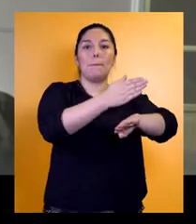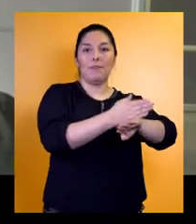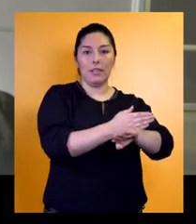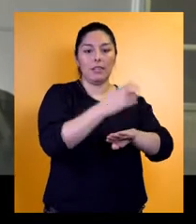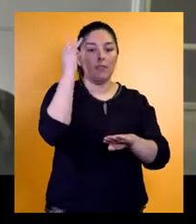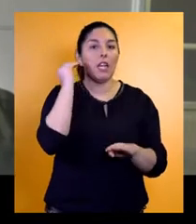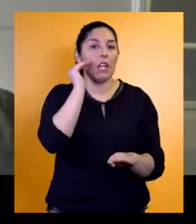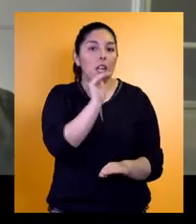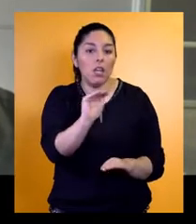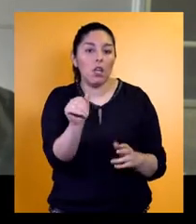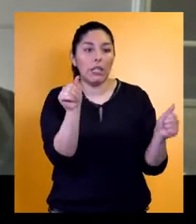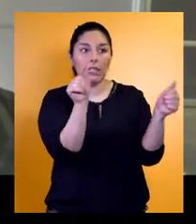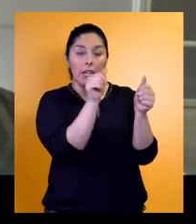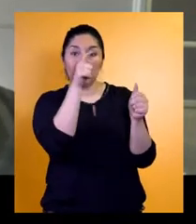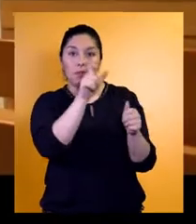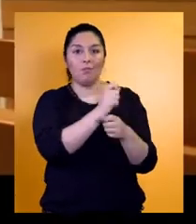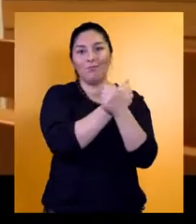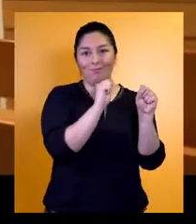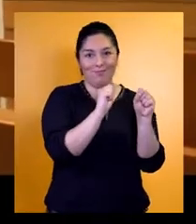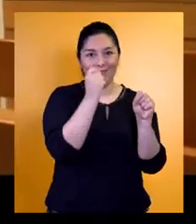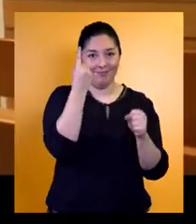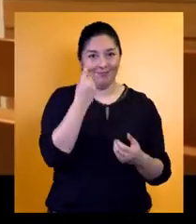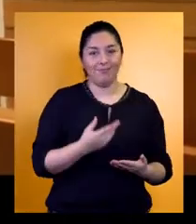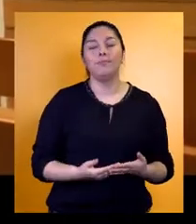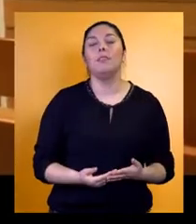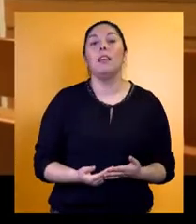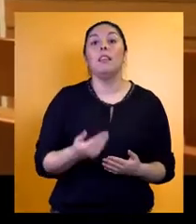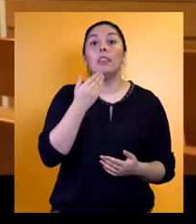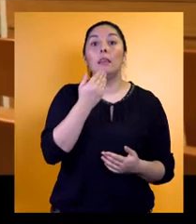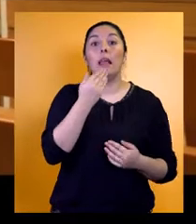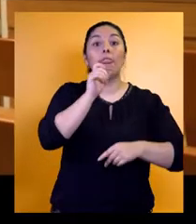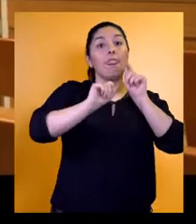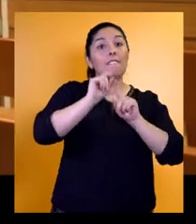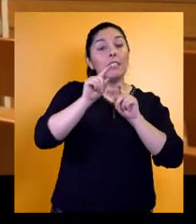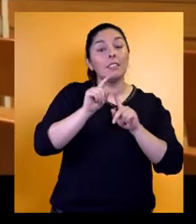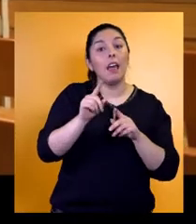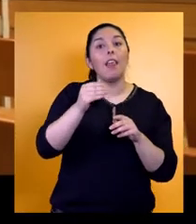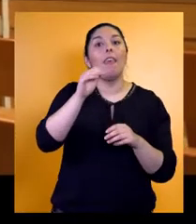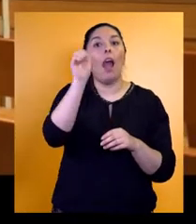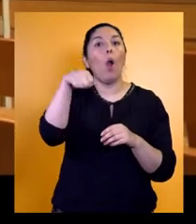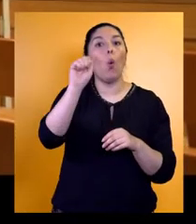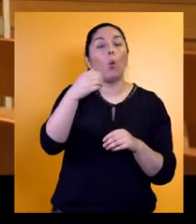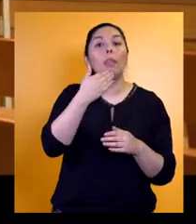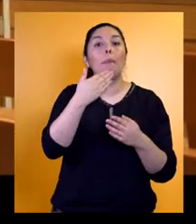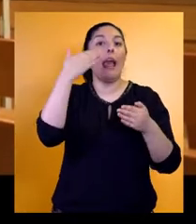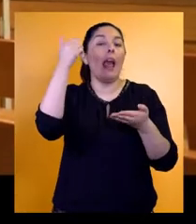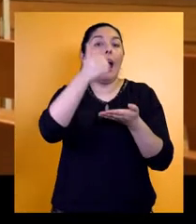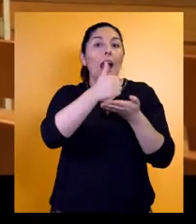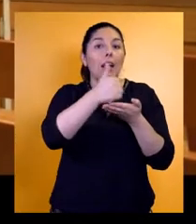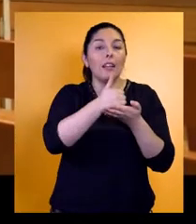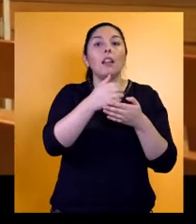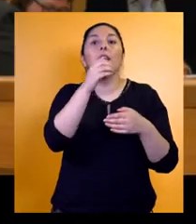a su hijo menores de edad. Una vez leída la condena, la defensa del exalcalde de Ancud aseguró que dentro del plazo legal